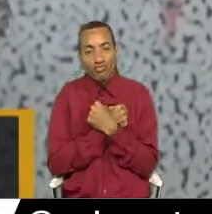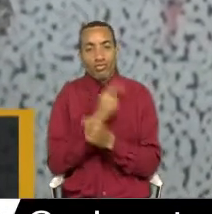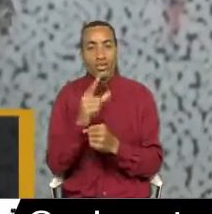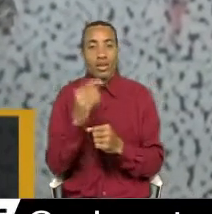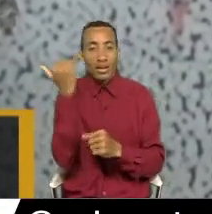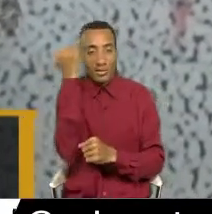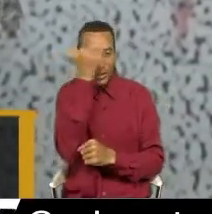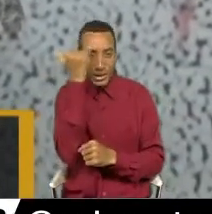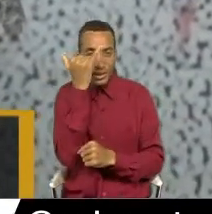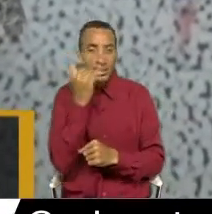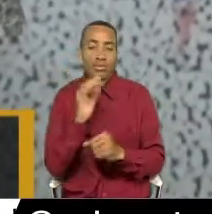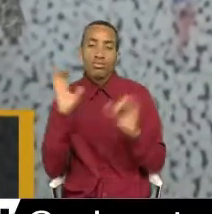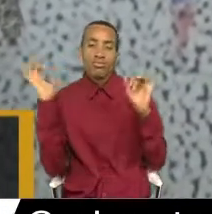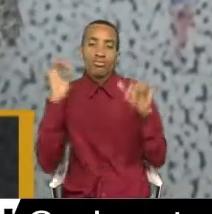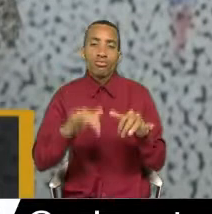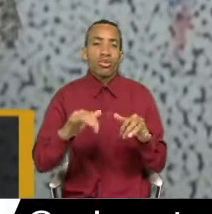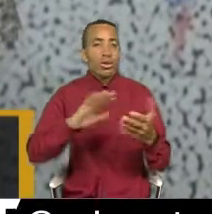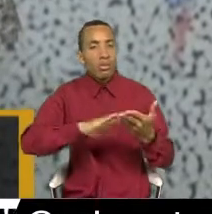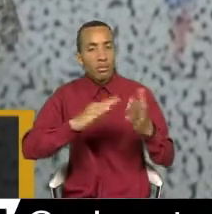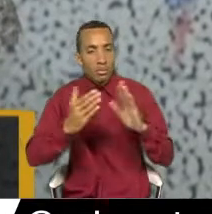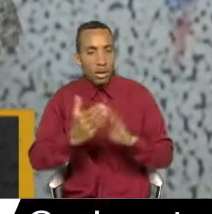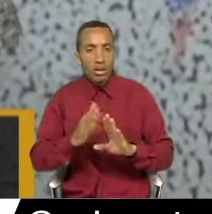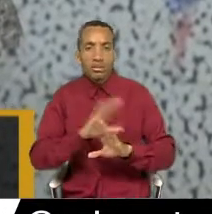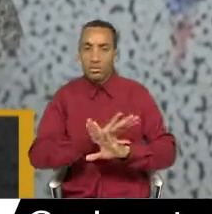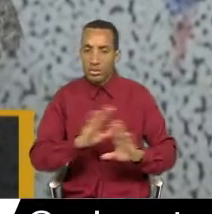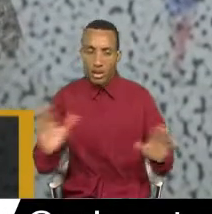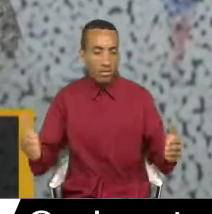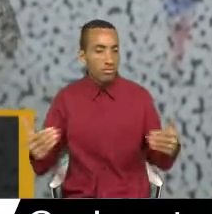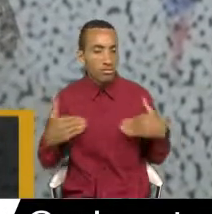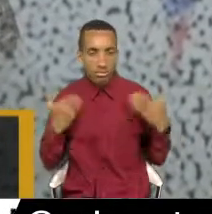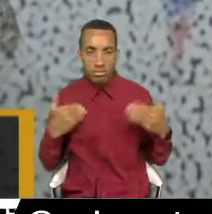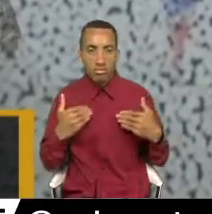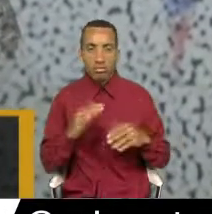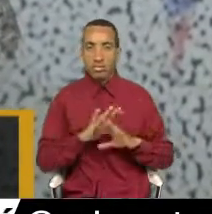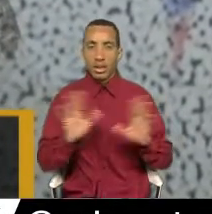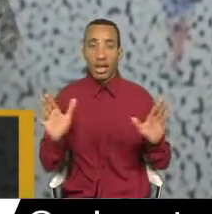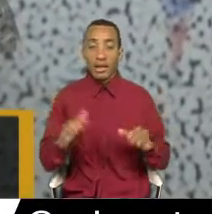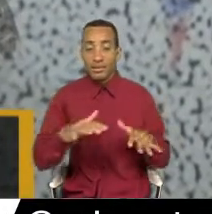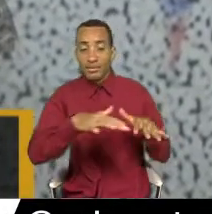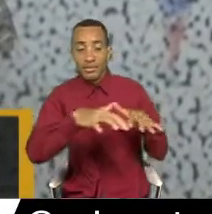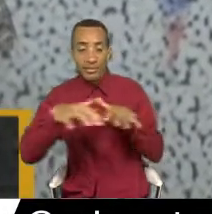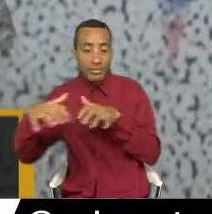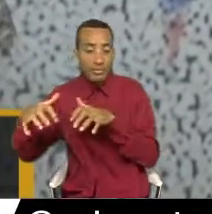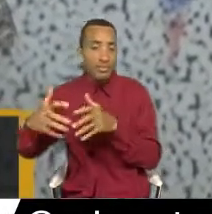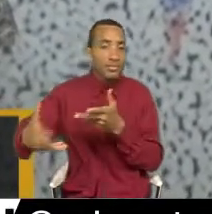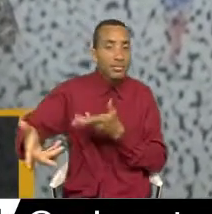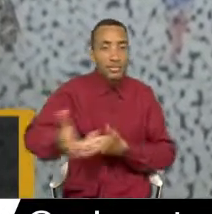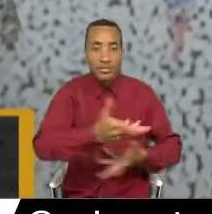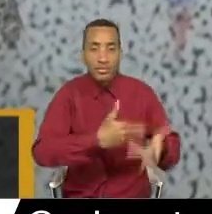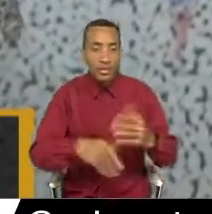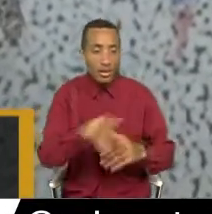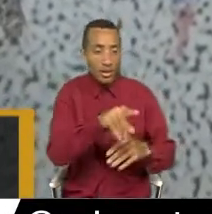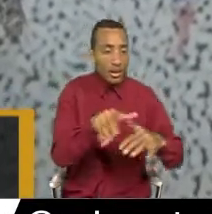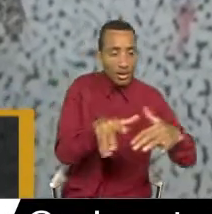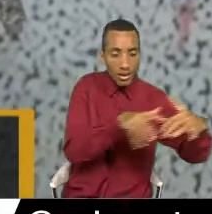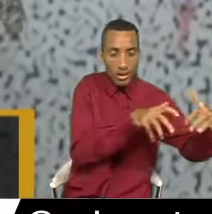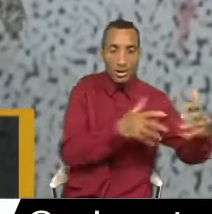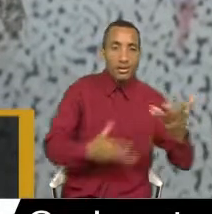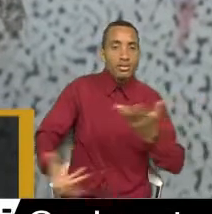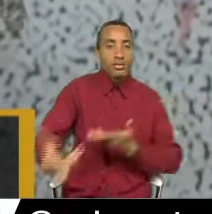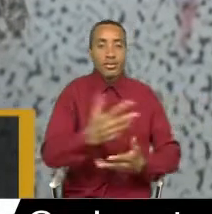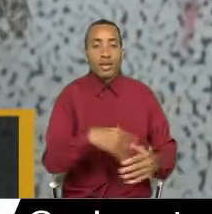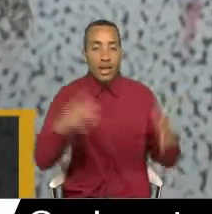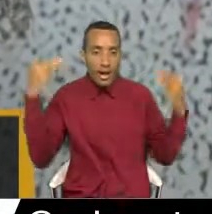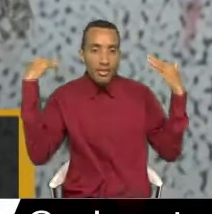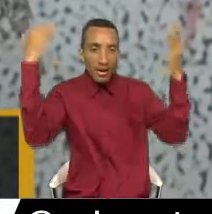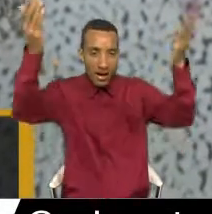vengamos a vivir un fútbol en paz, veamos el fútbol de la mejor manera. Las barras a convivir de la mejor manera y competir con vos, alentando con